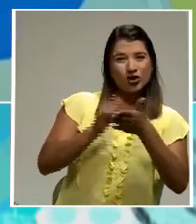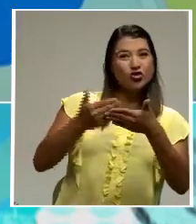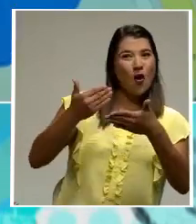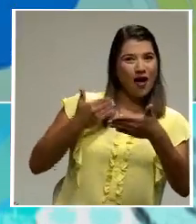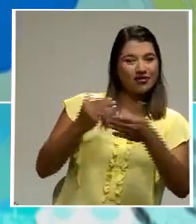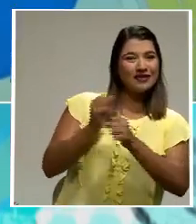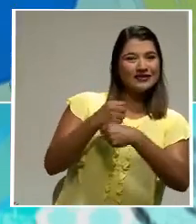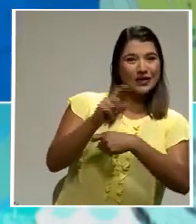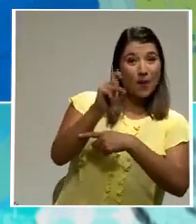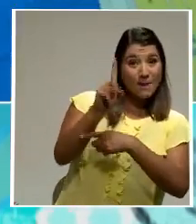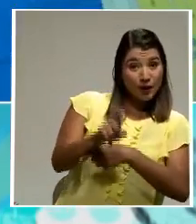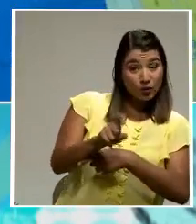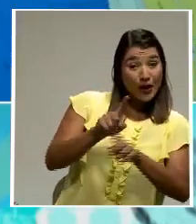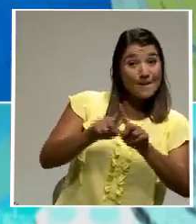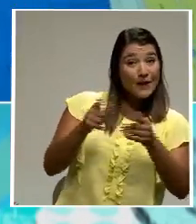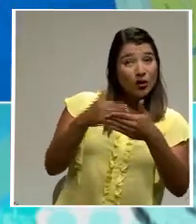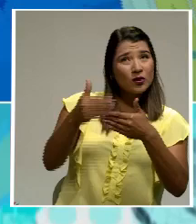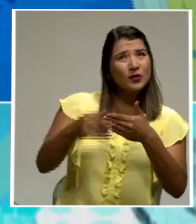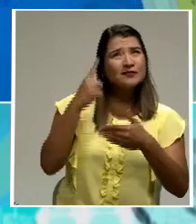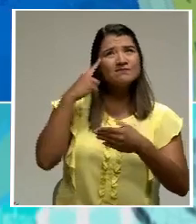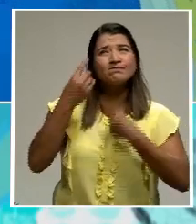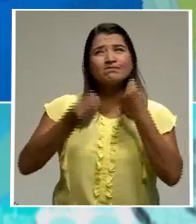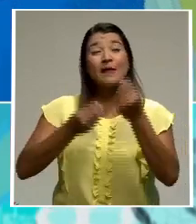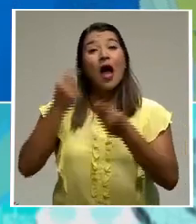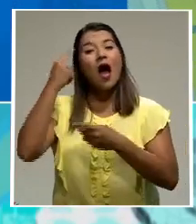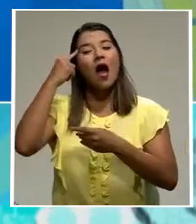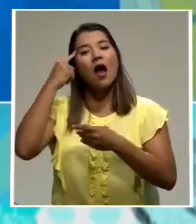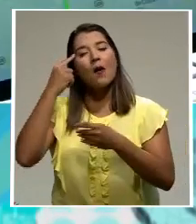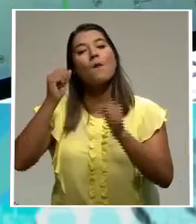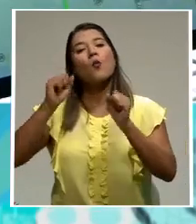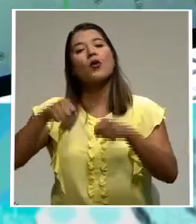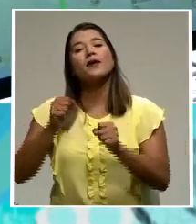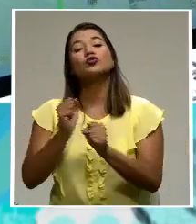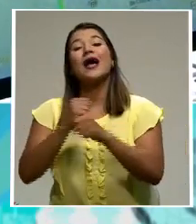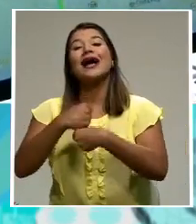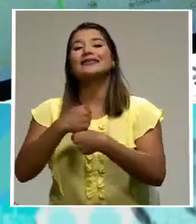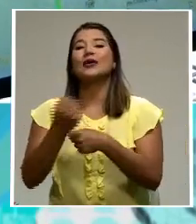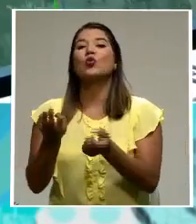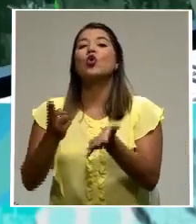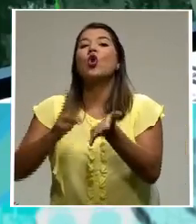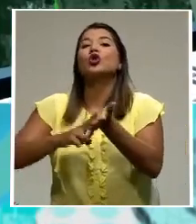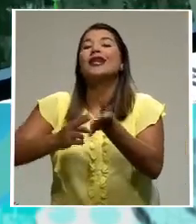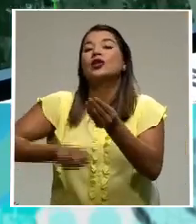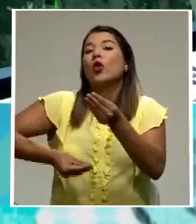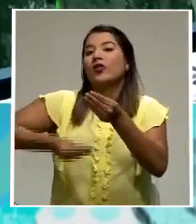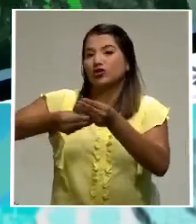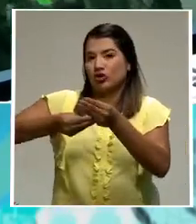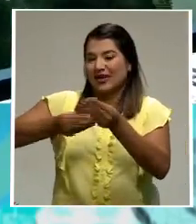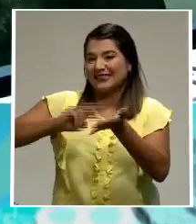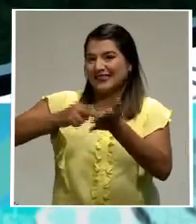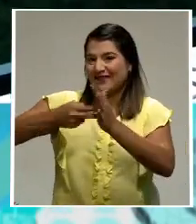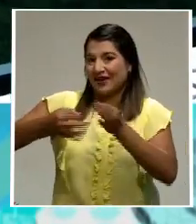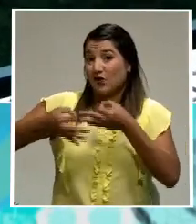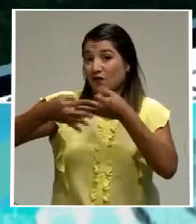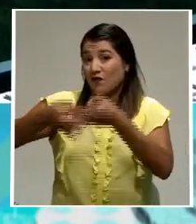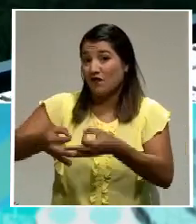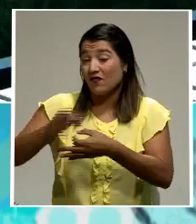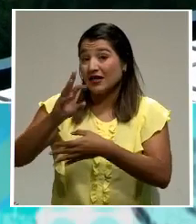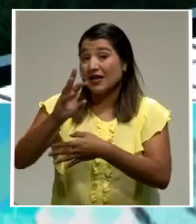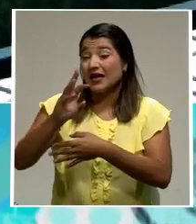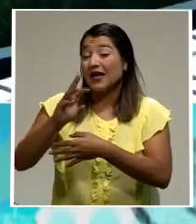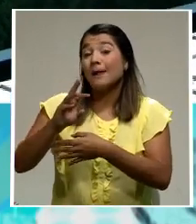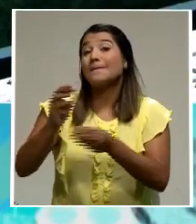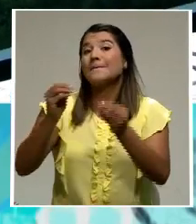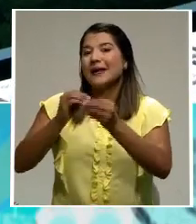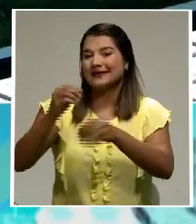anteriormente. También indicaron que con esta contrato adicional se estarían ahorrando 1.340 millones de colones